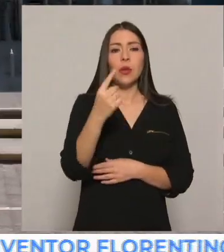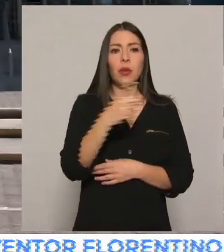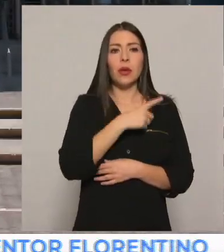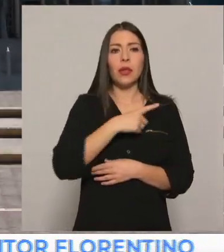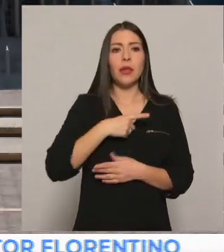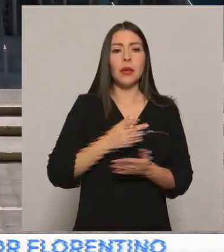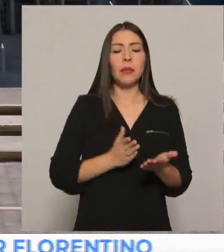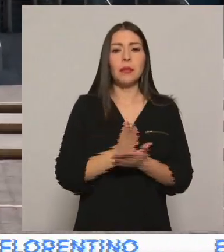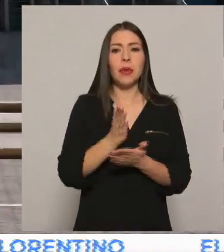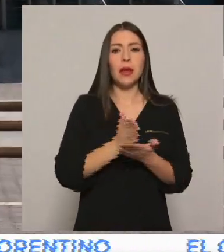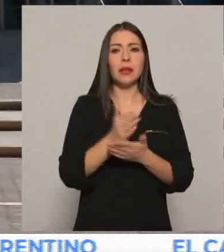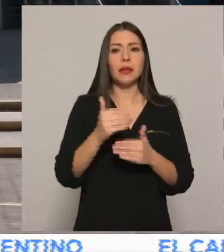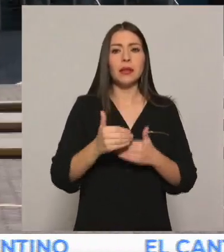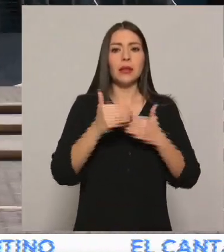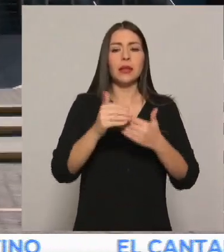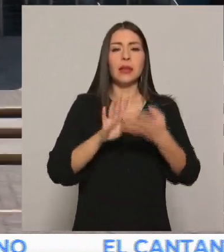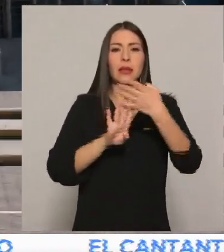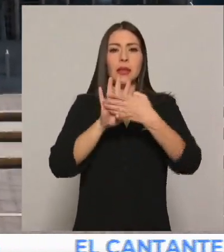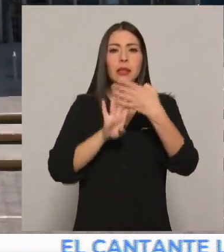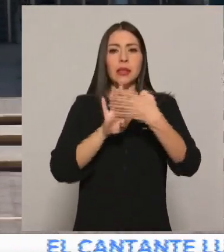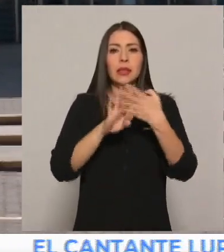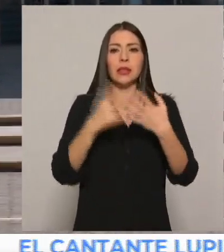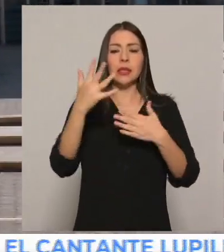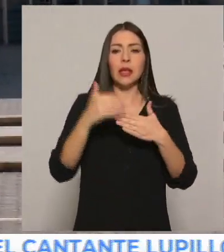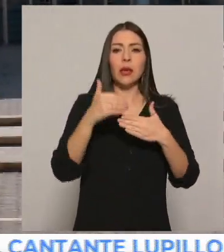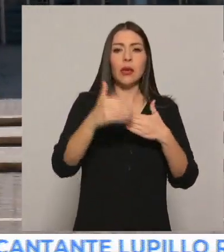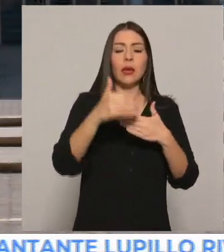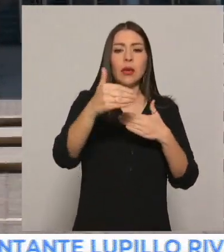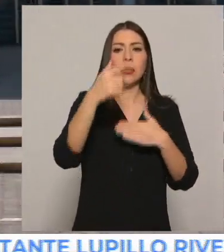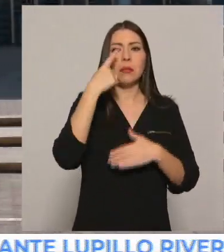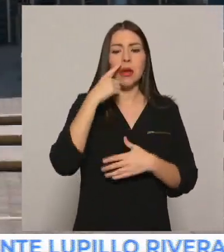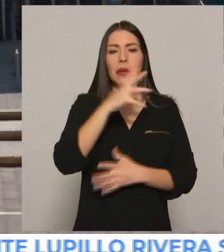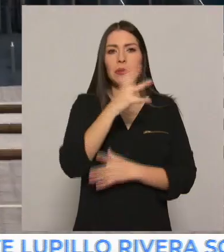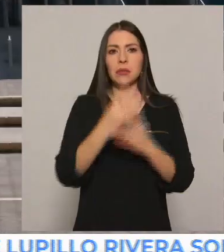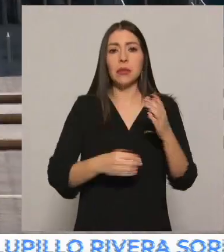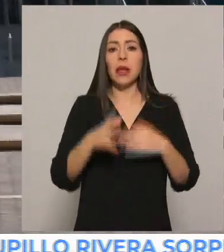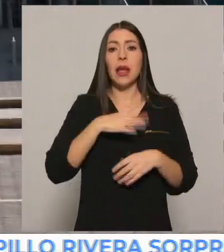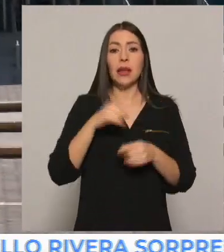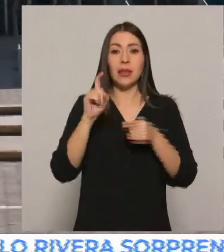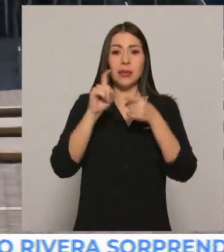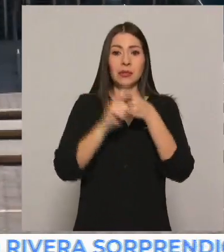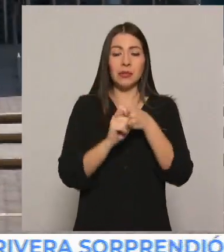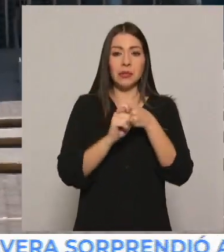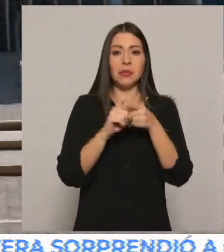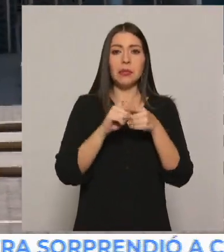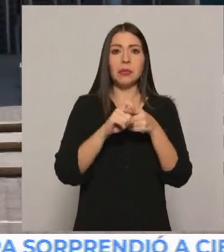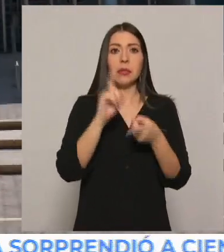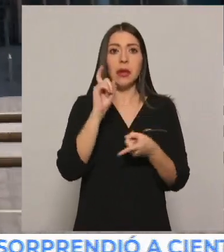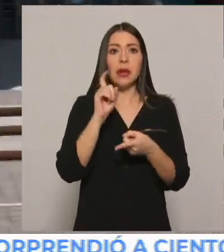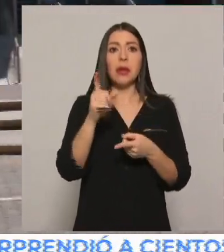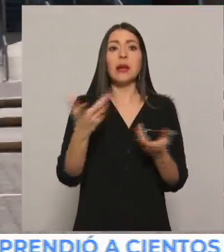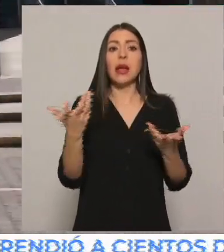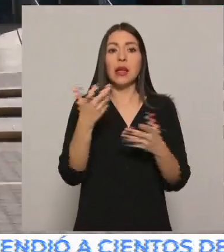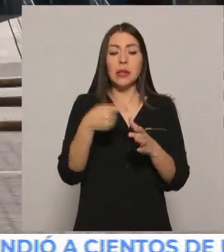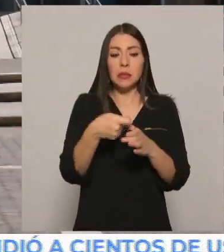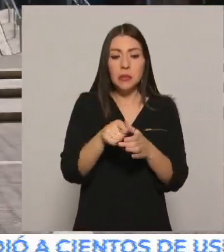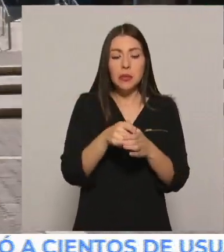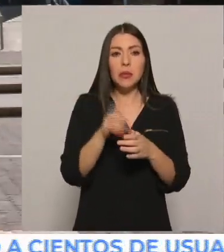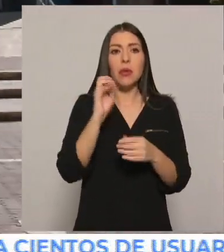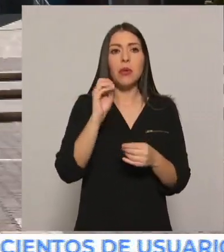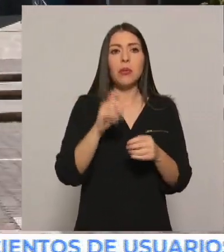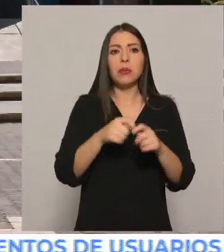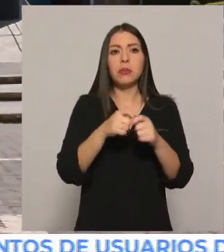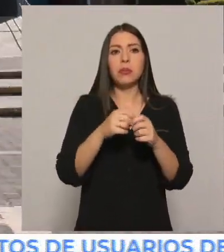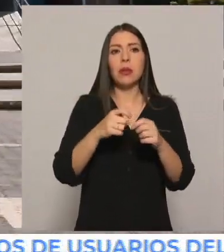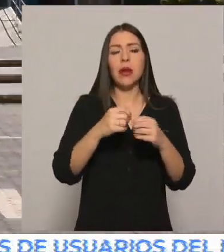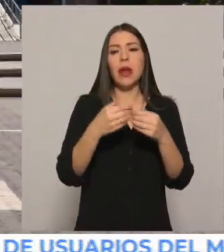por lo menos 5 rejas para poder escapar. Habían candados abiertos, no se sabe si estos los abrieron o los volaron. De 6 a 10